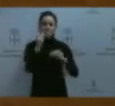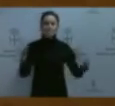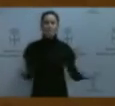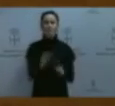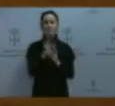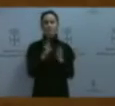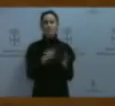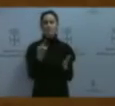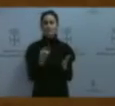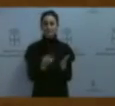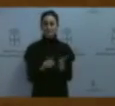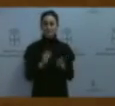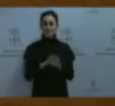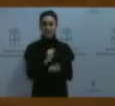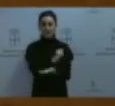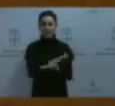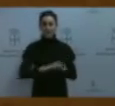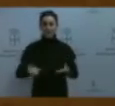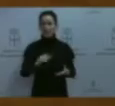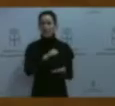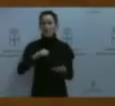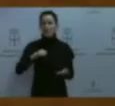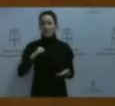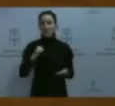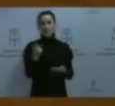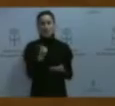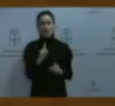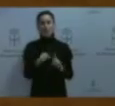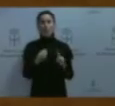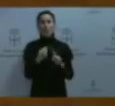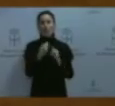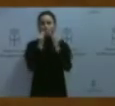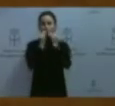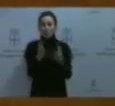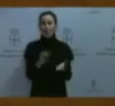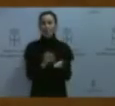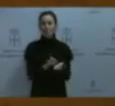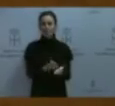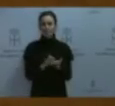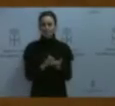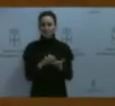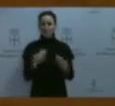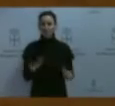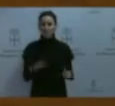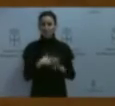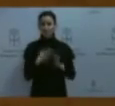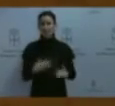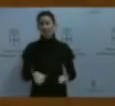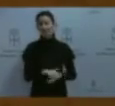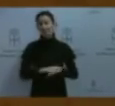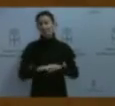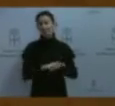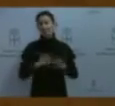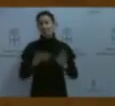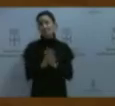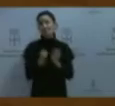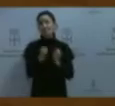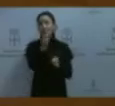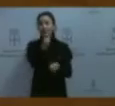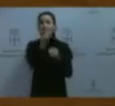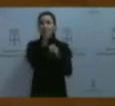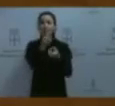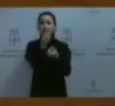solo dar garantía individual, sino también de que se mejoran los servicios. Esto lleva básicamente rendición de cuentas de los jefes de